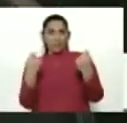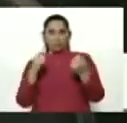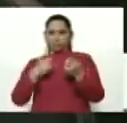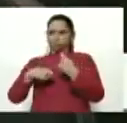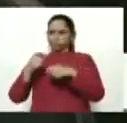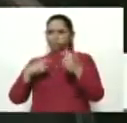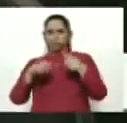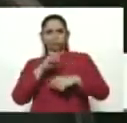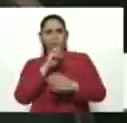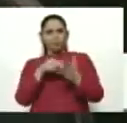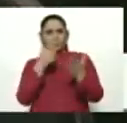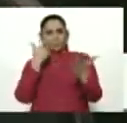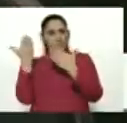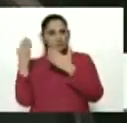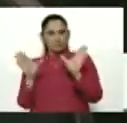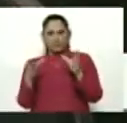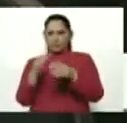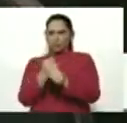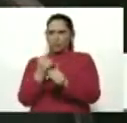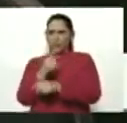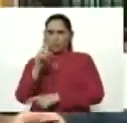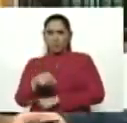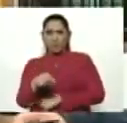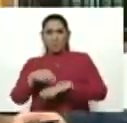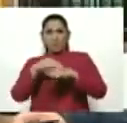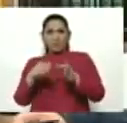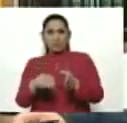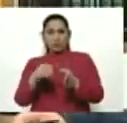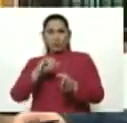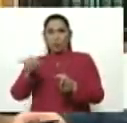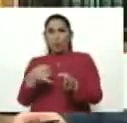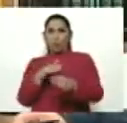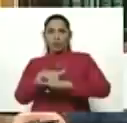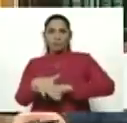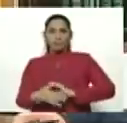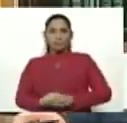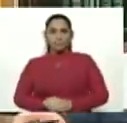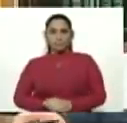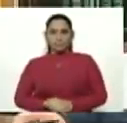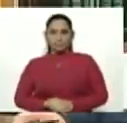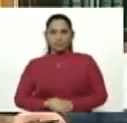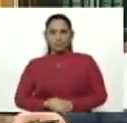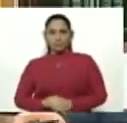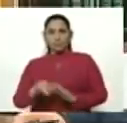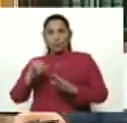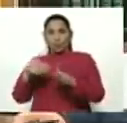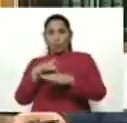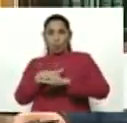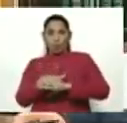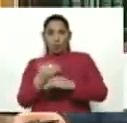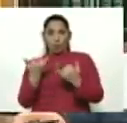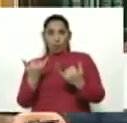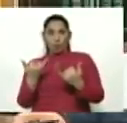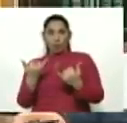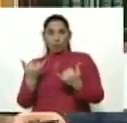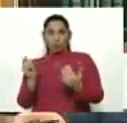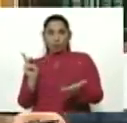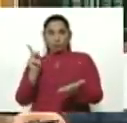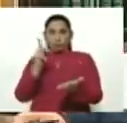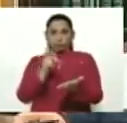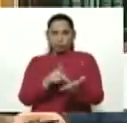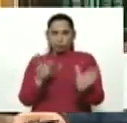Nacional. El equipo de trabajo, también está el ministro Jorge Rodríguez. Jorge viene llegando a una reunión